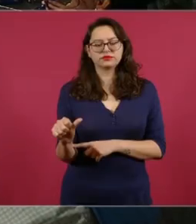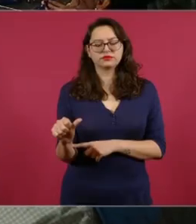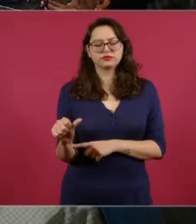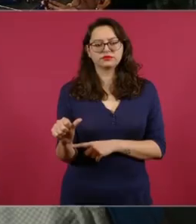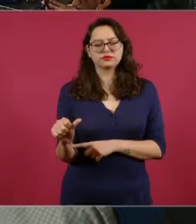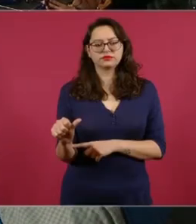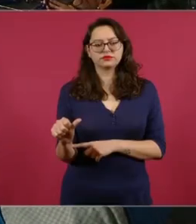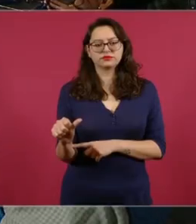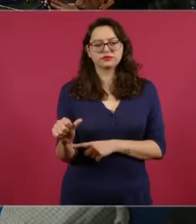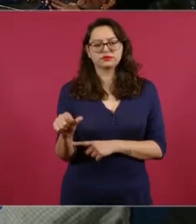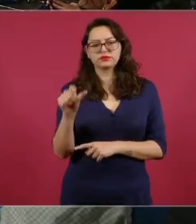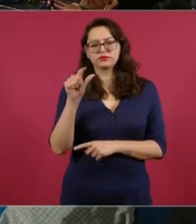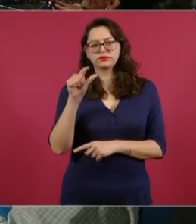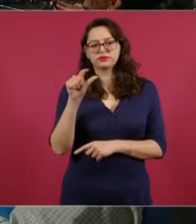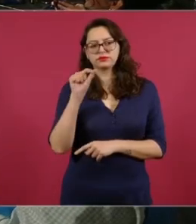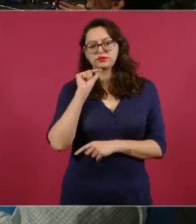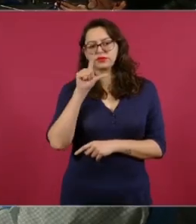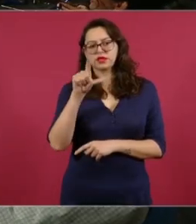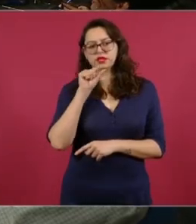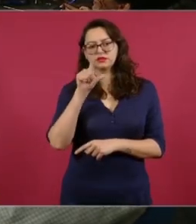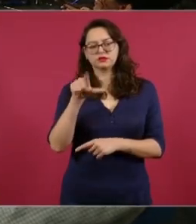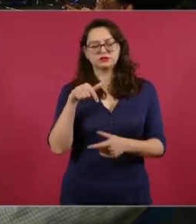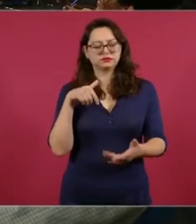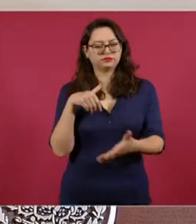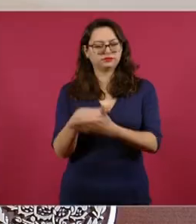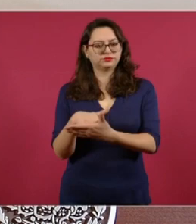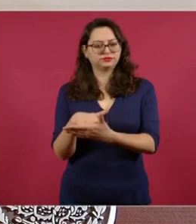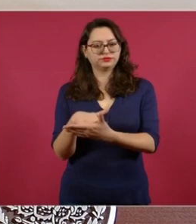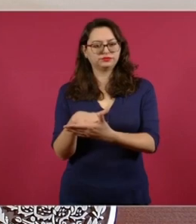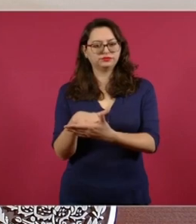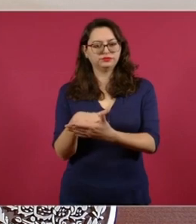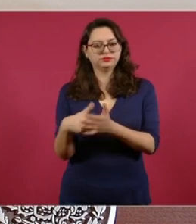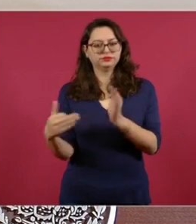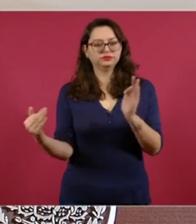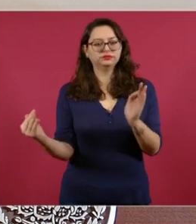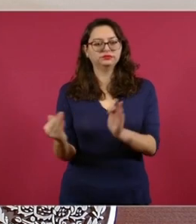de Jalisco, junto a